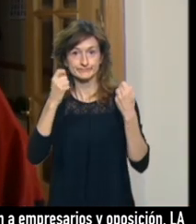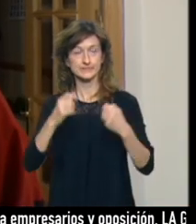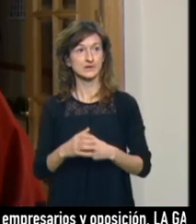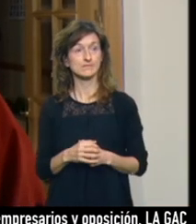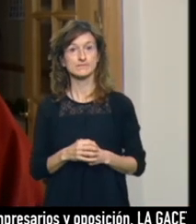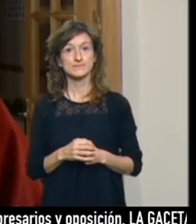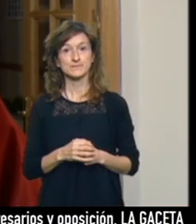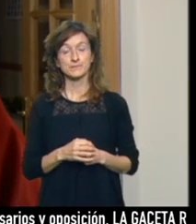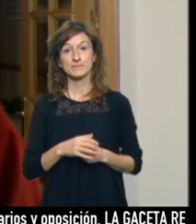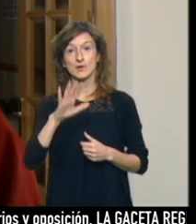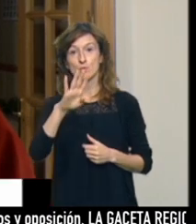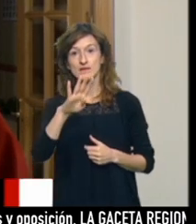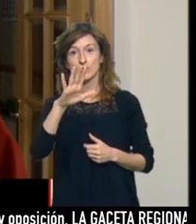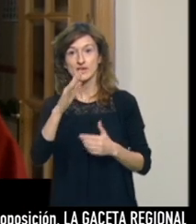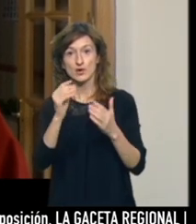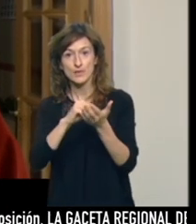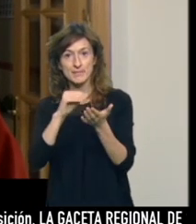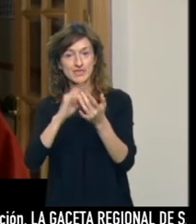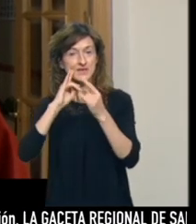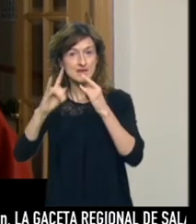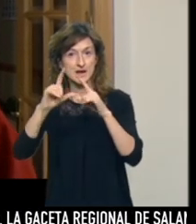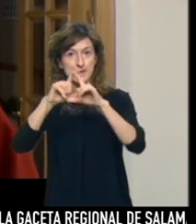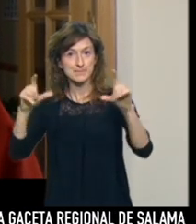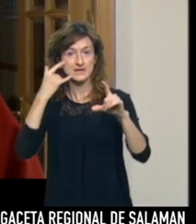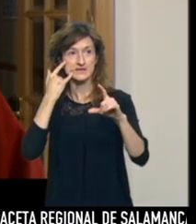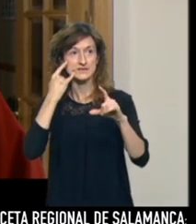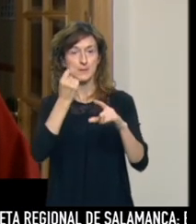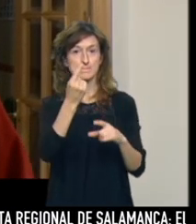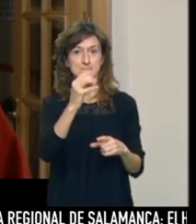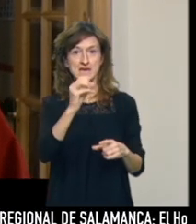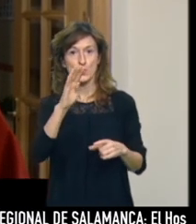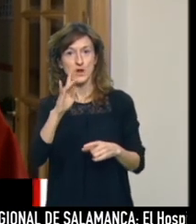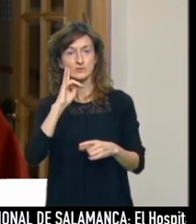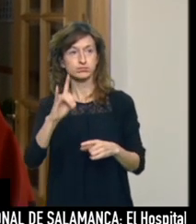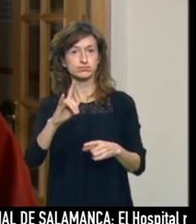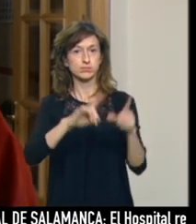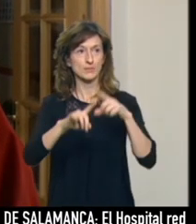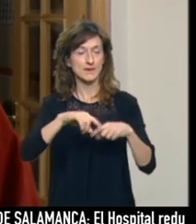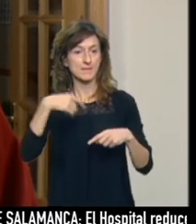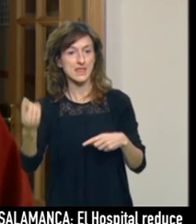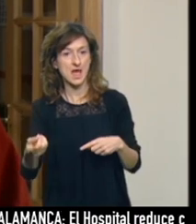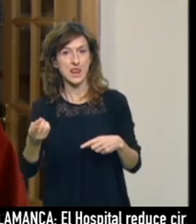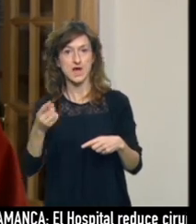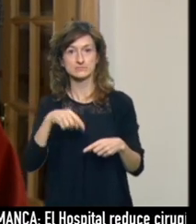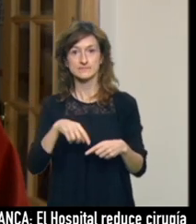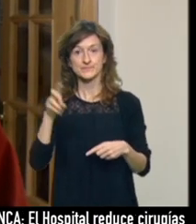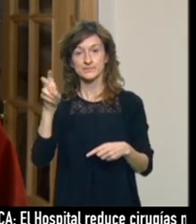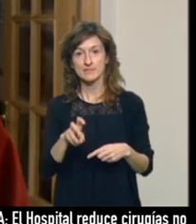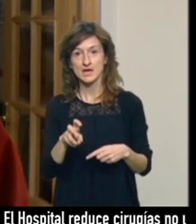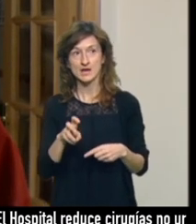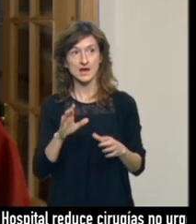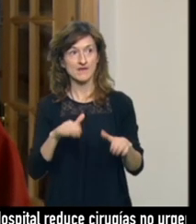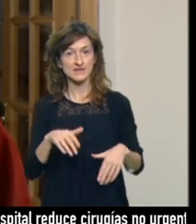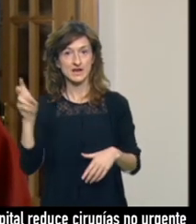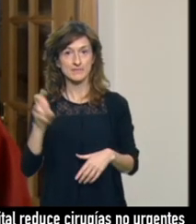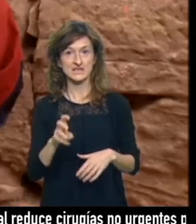4 o 5 veces llamar a Telefónica, 1002, en 1002 pasa 1004, que sin incidencia, que si mañana van, han quedado de venir, no